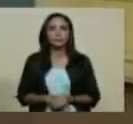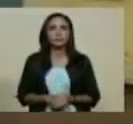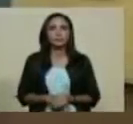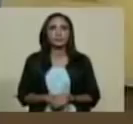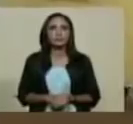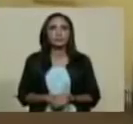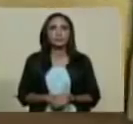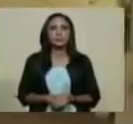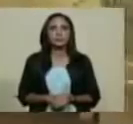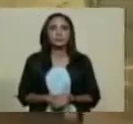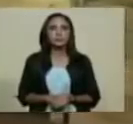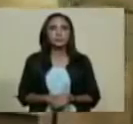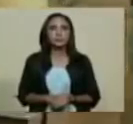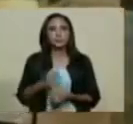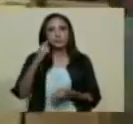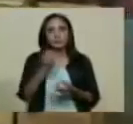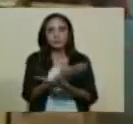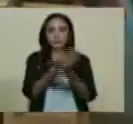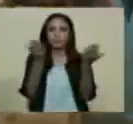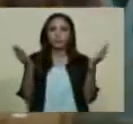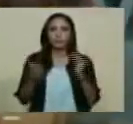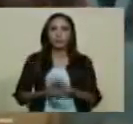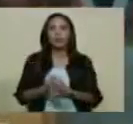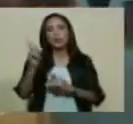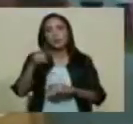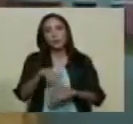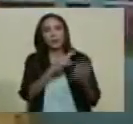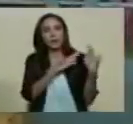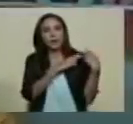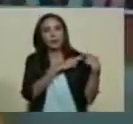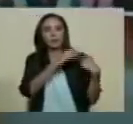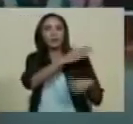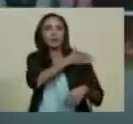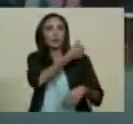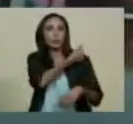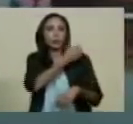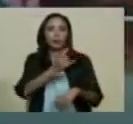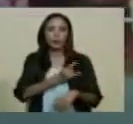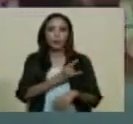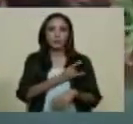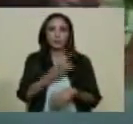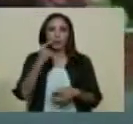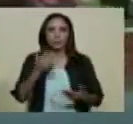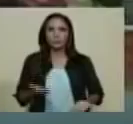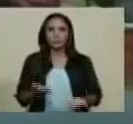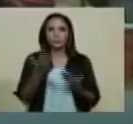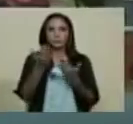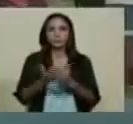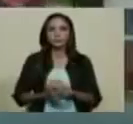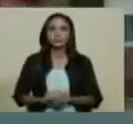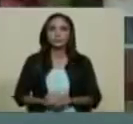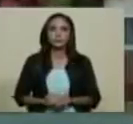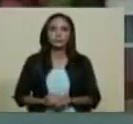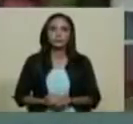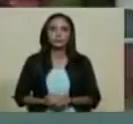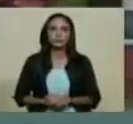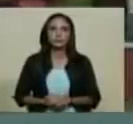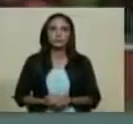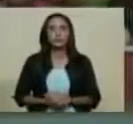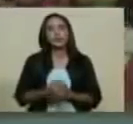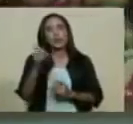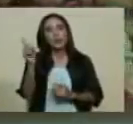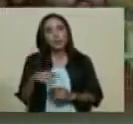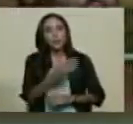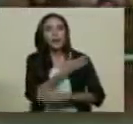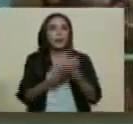Ciencia y Tecnología, el rector de la Universidad Rómulo Gallegos, José Luis Berroterán, y también nuestra presidenta